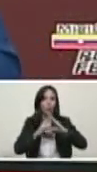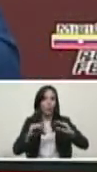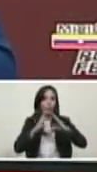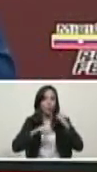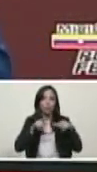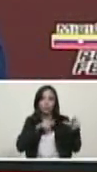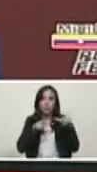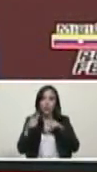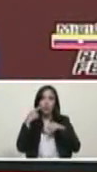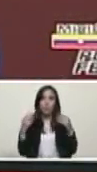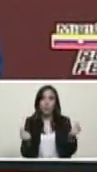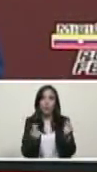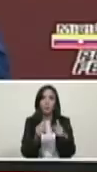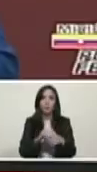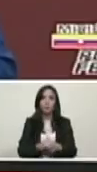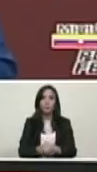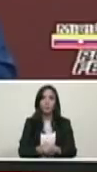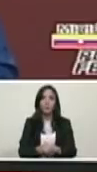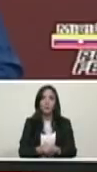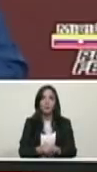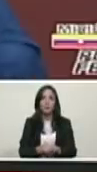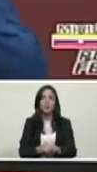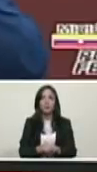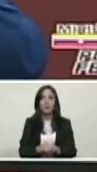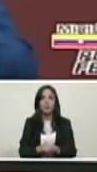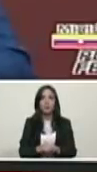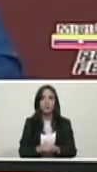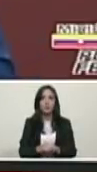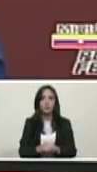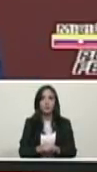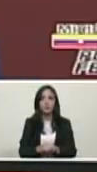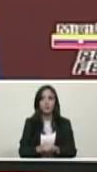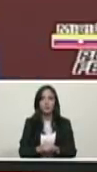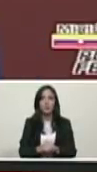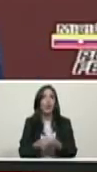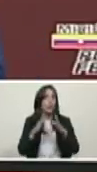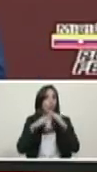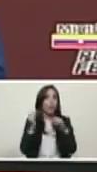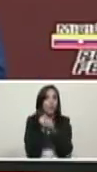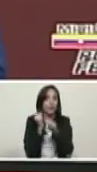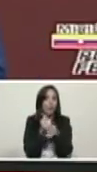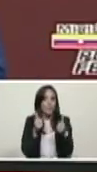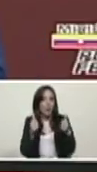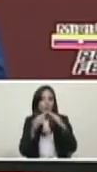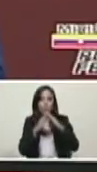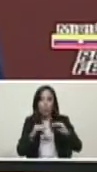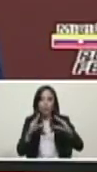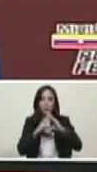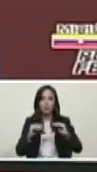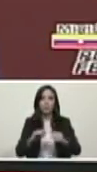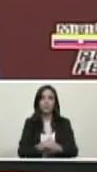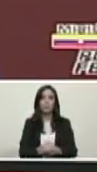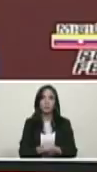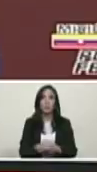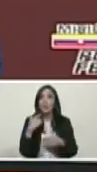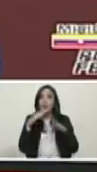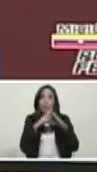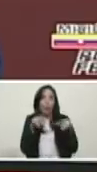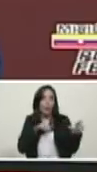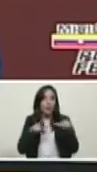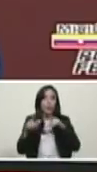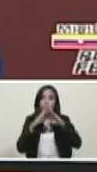vamos a ponernos a trabajar vale para la gente a trabajar mejor a trabajar bien todo todo